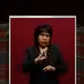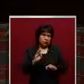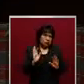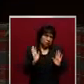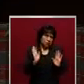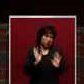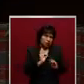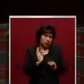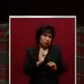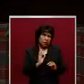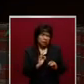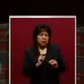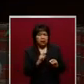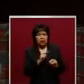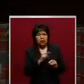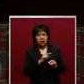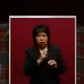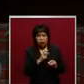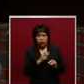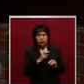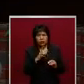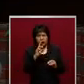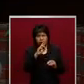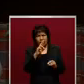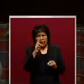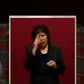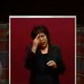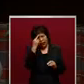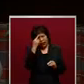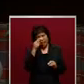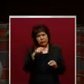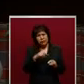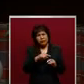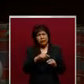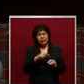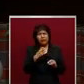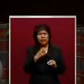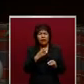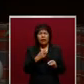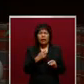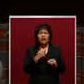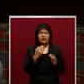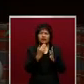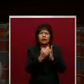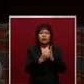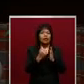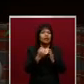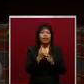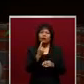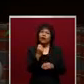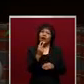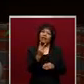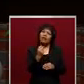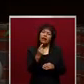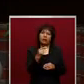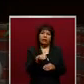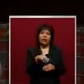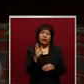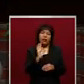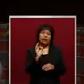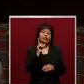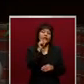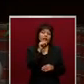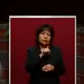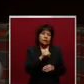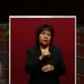través de estas acciones. Recordemos que los contenidos también se van a transmitir por televisión. Es probable que mañana